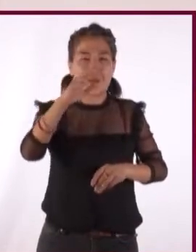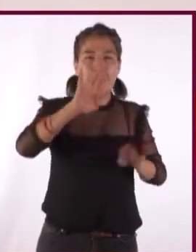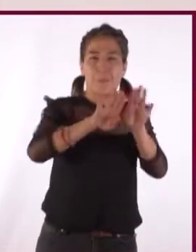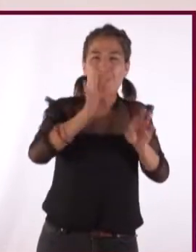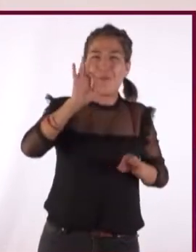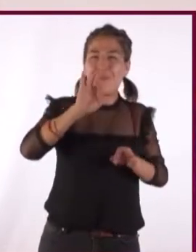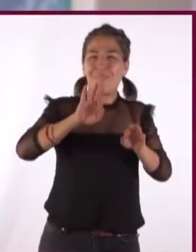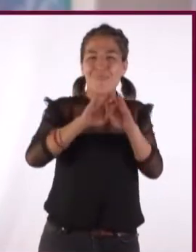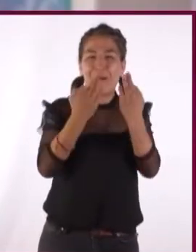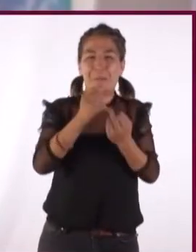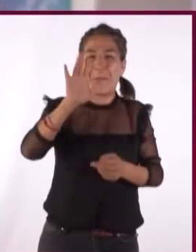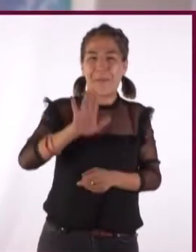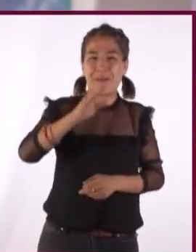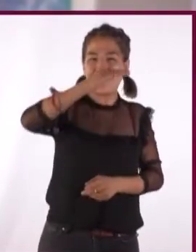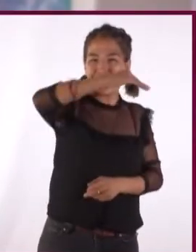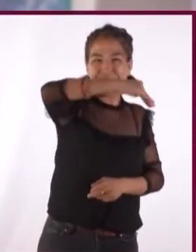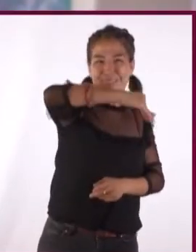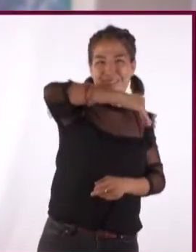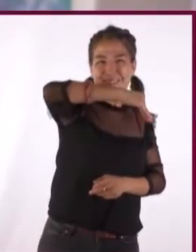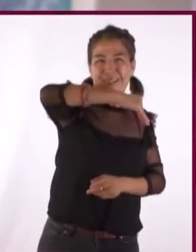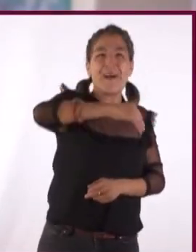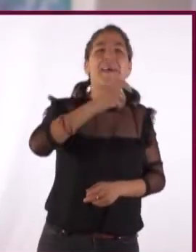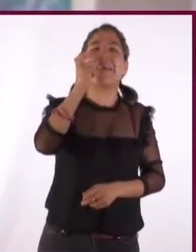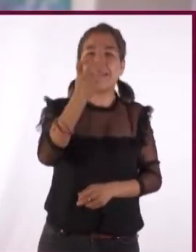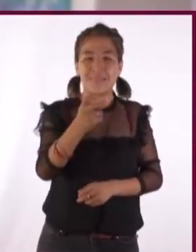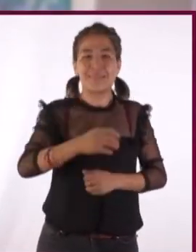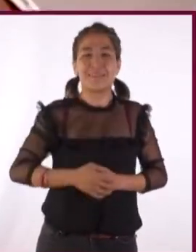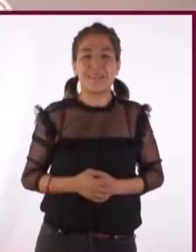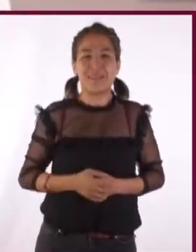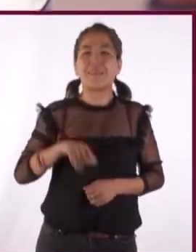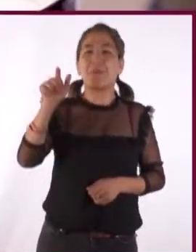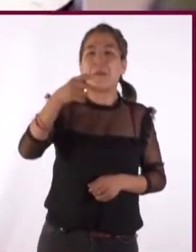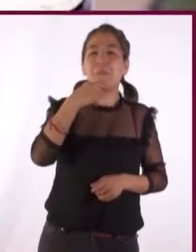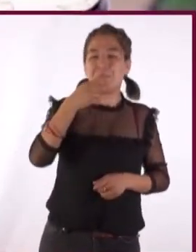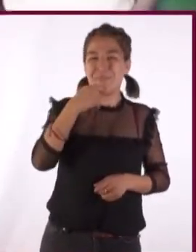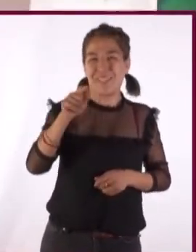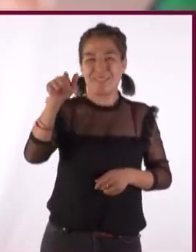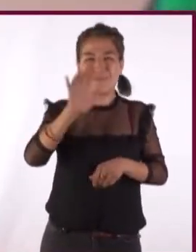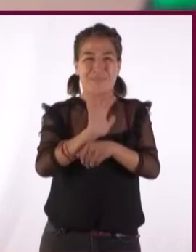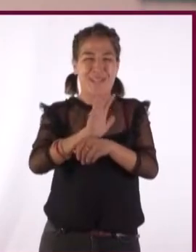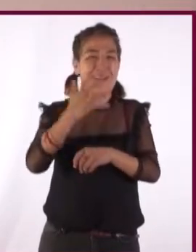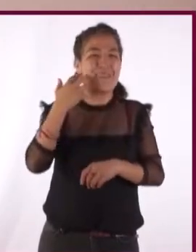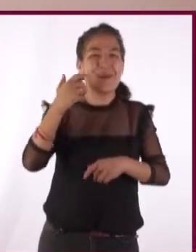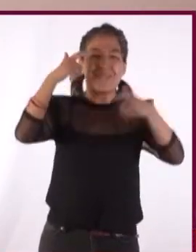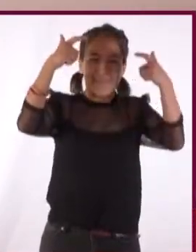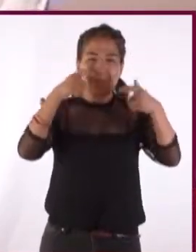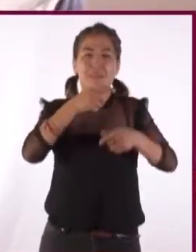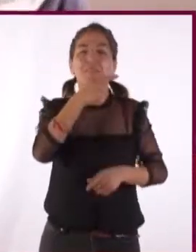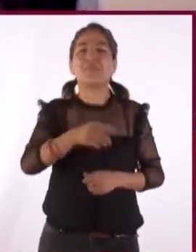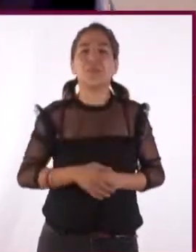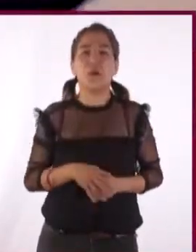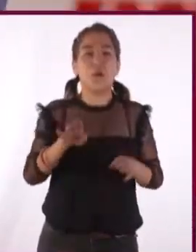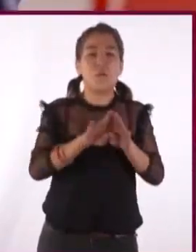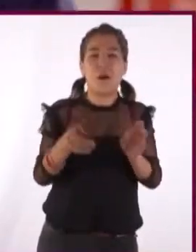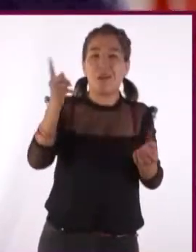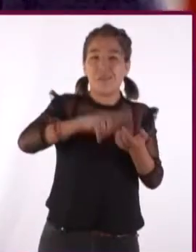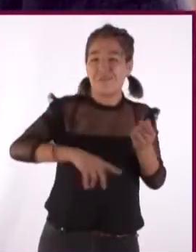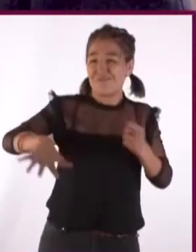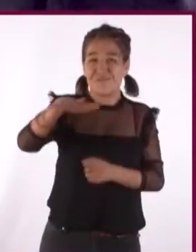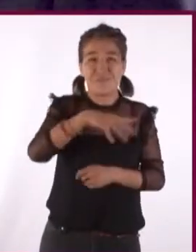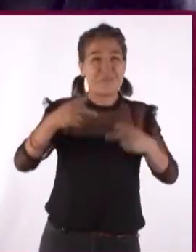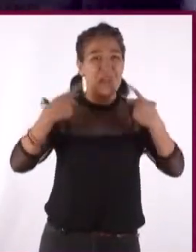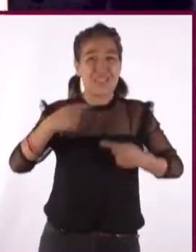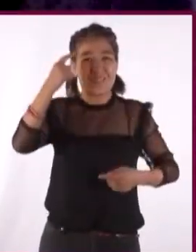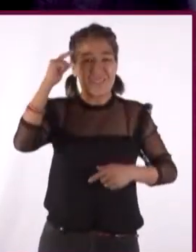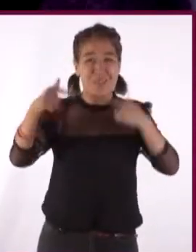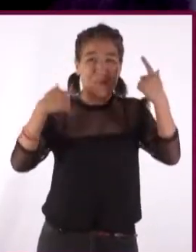ilusión de inclinación. Cierto, Dismara. Y como diría el célebre sombrerero, en un mundo de locos, tener sentido